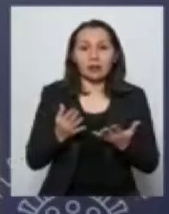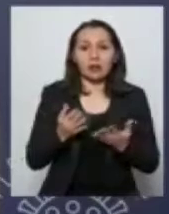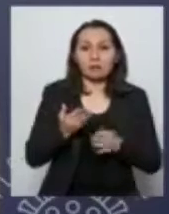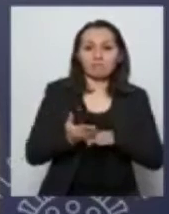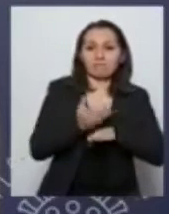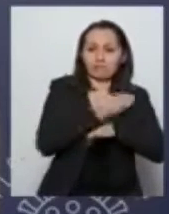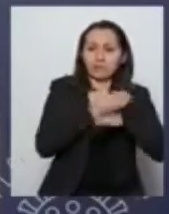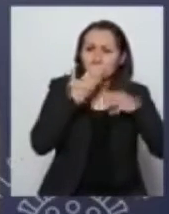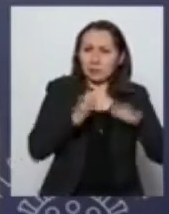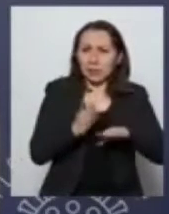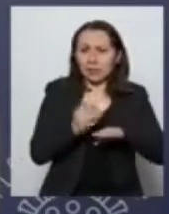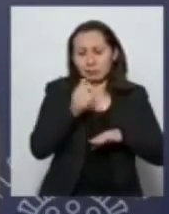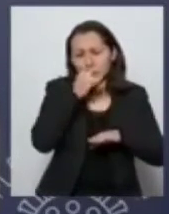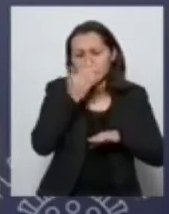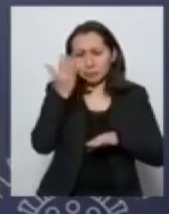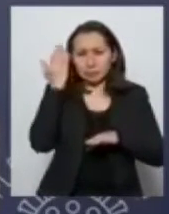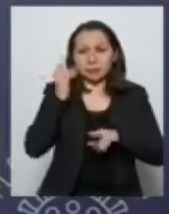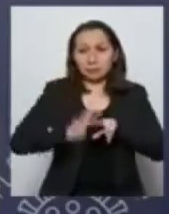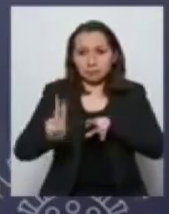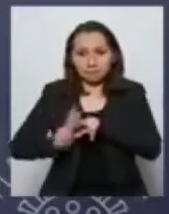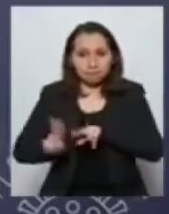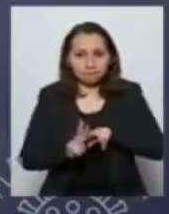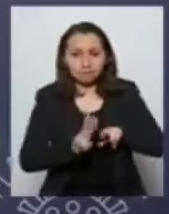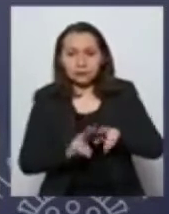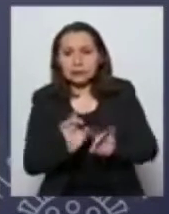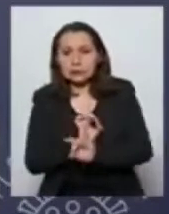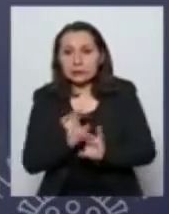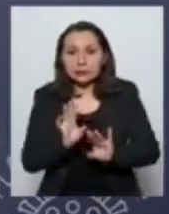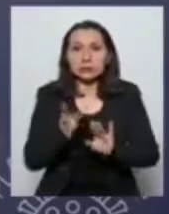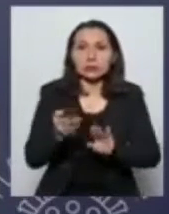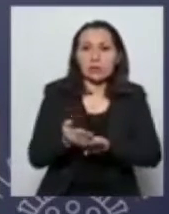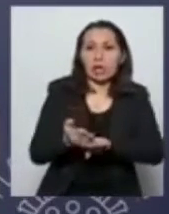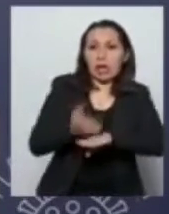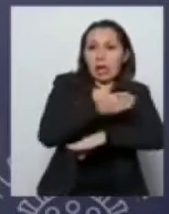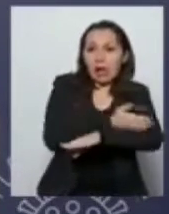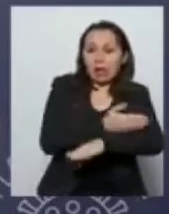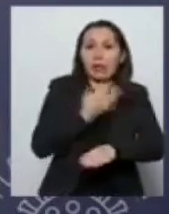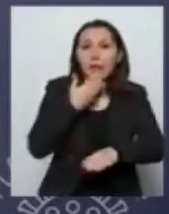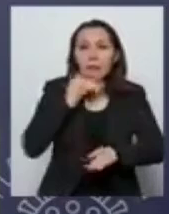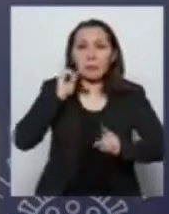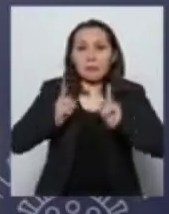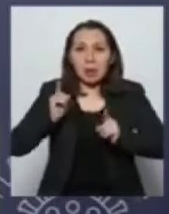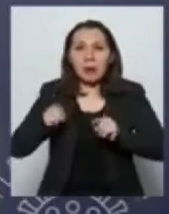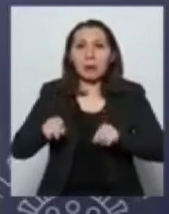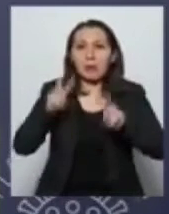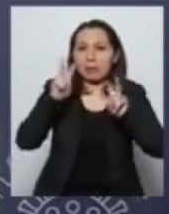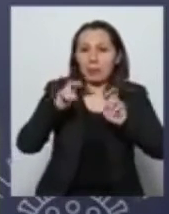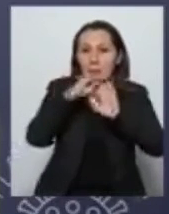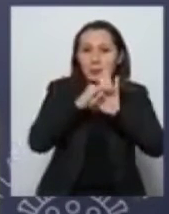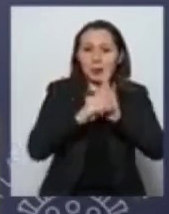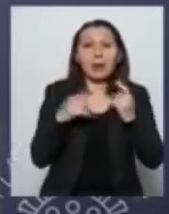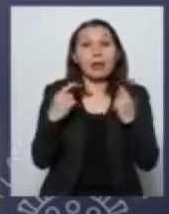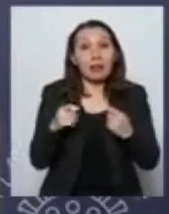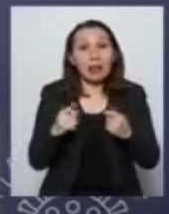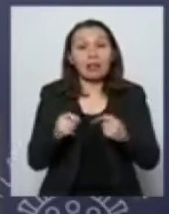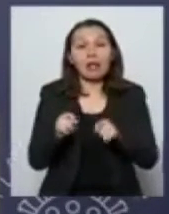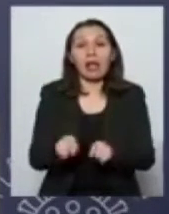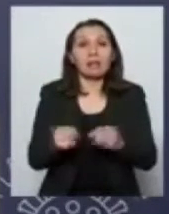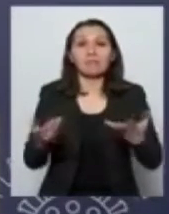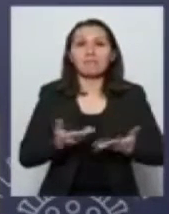hemos preparado desde hace mucho tiempo, que hemos adelantado medidas para tratar